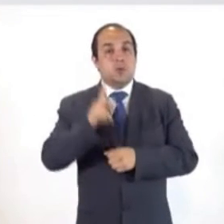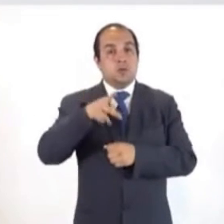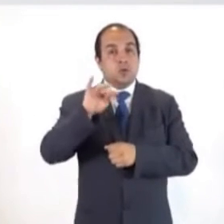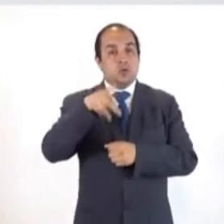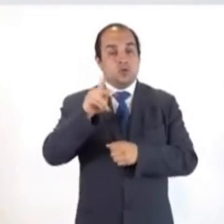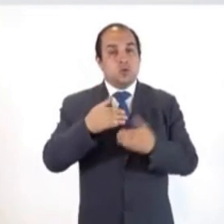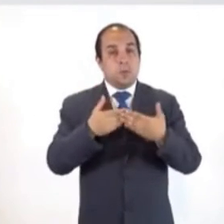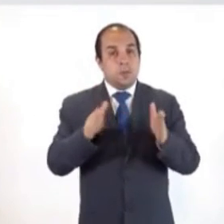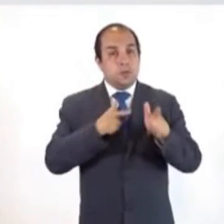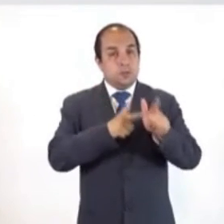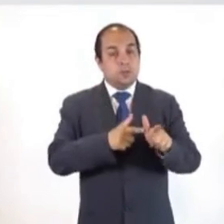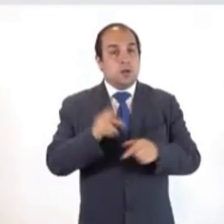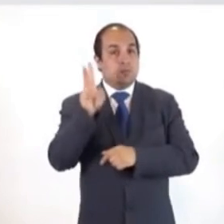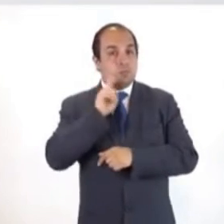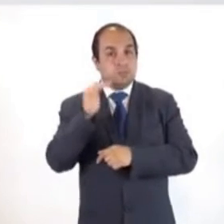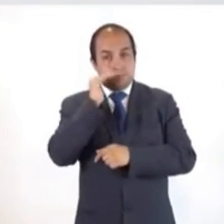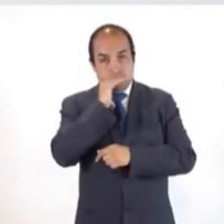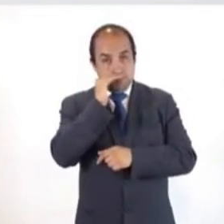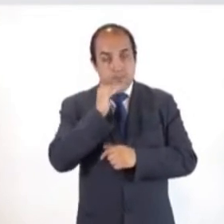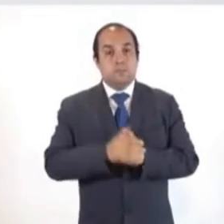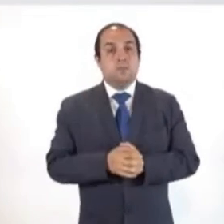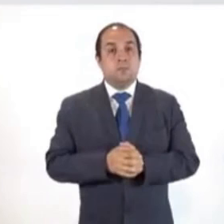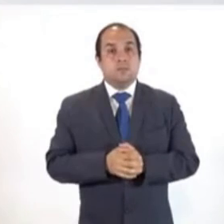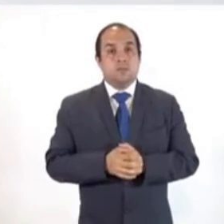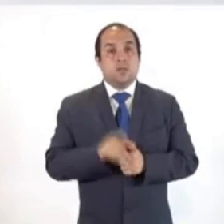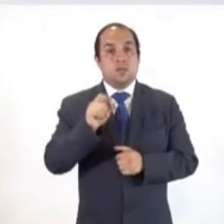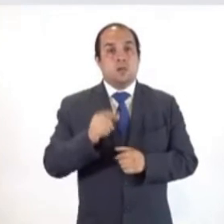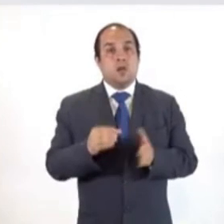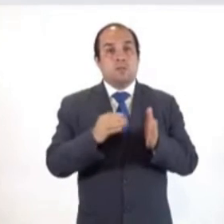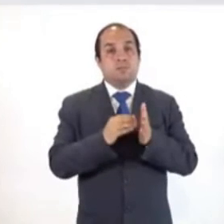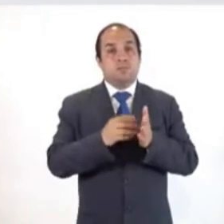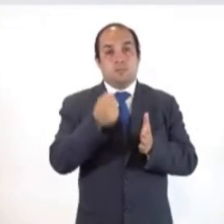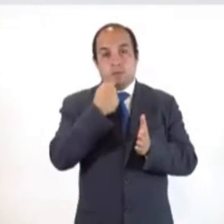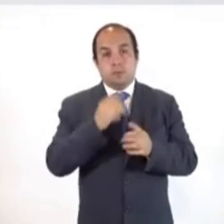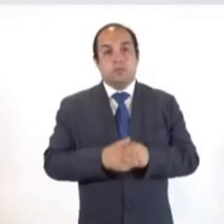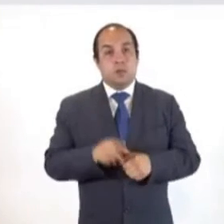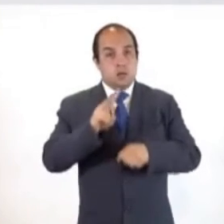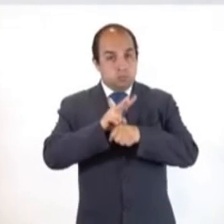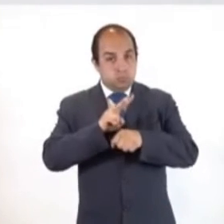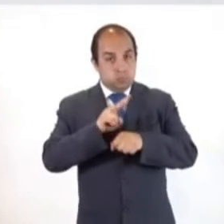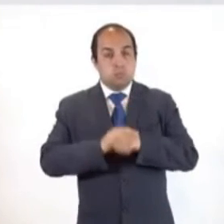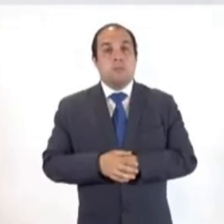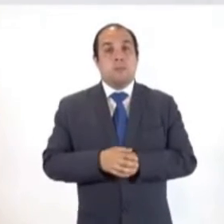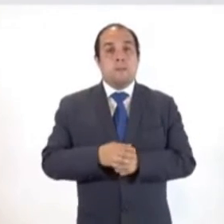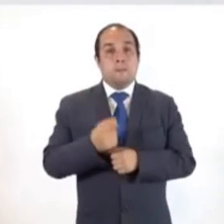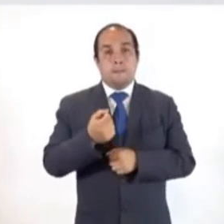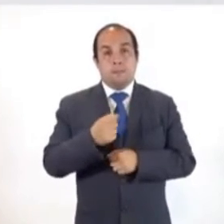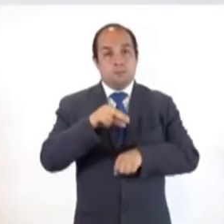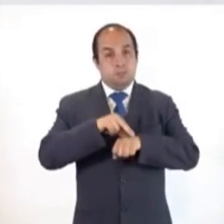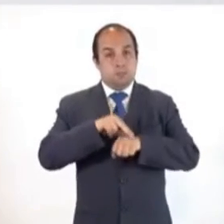siguen abiertos para las pruebas gratuitas y el kit médico que se les da y el seguimiento médico, así también